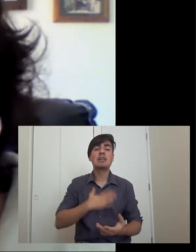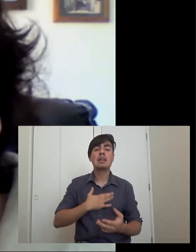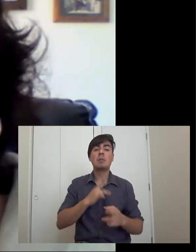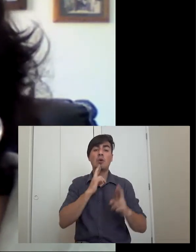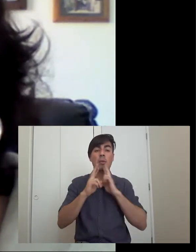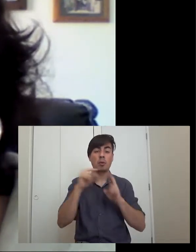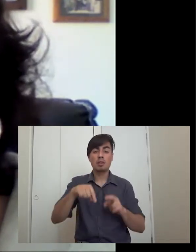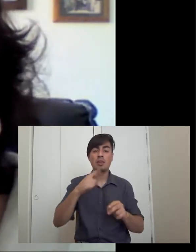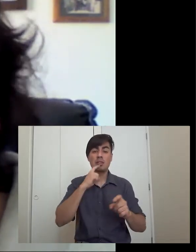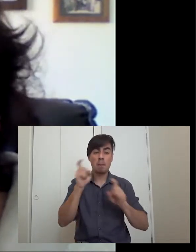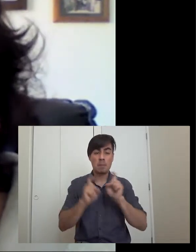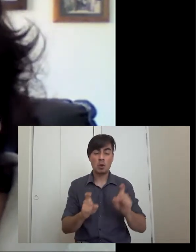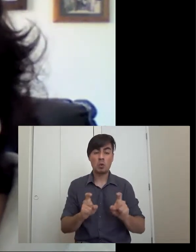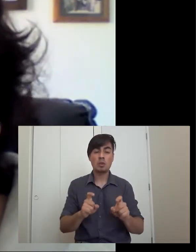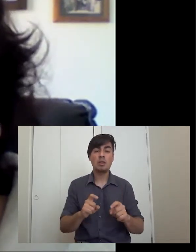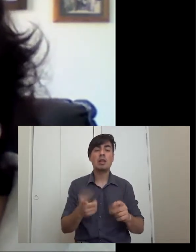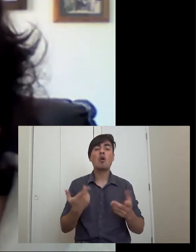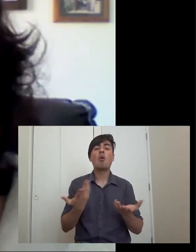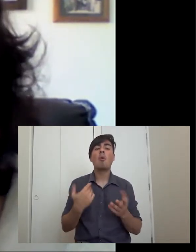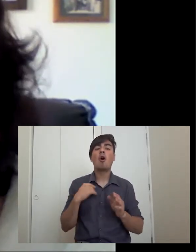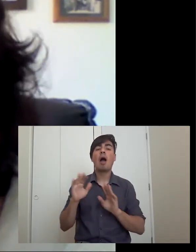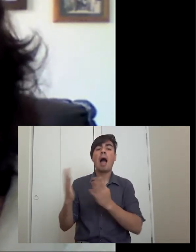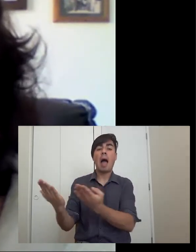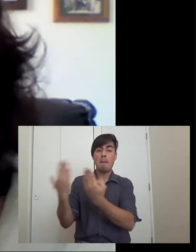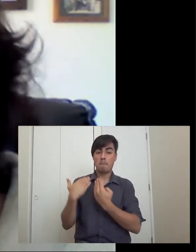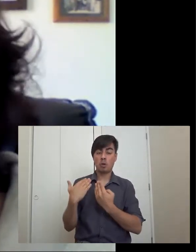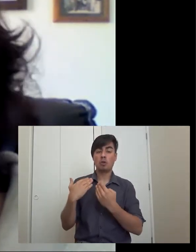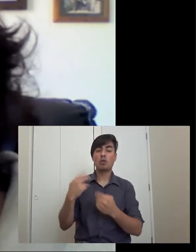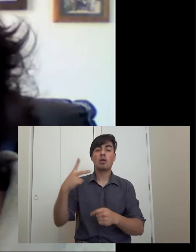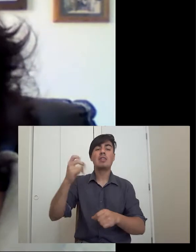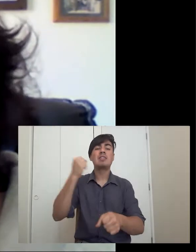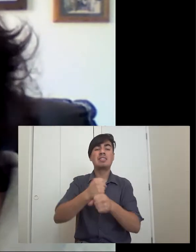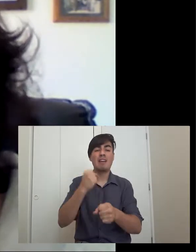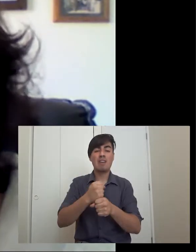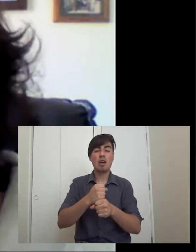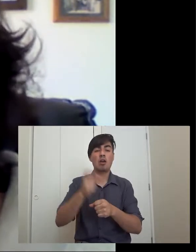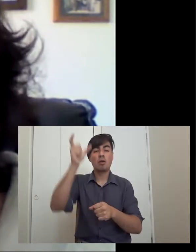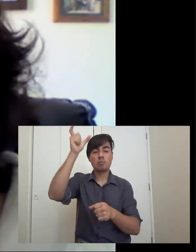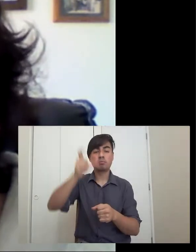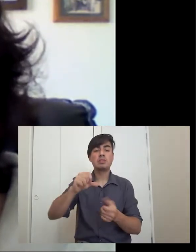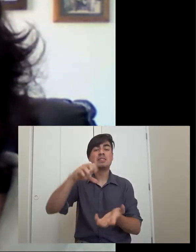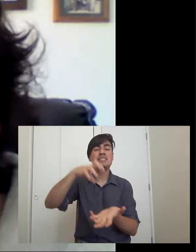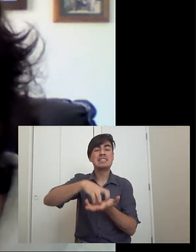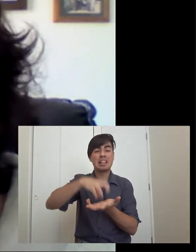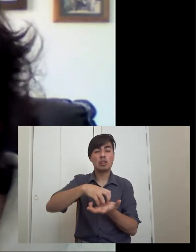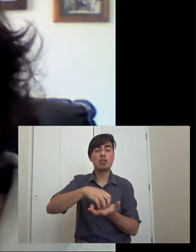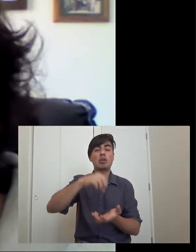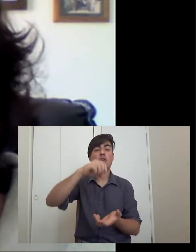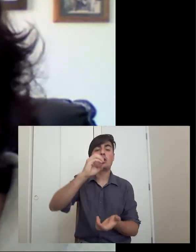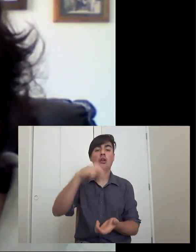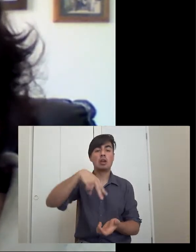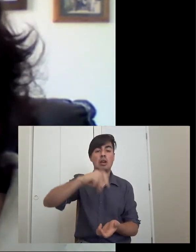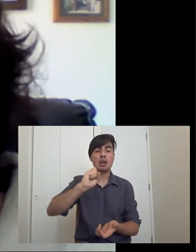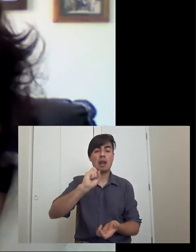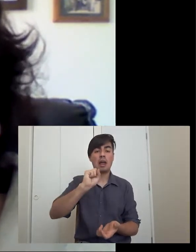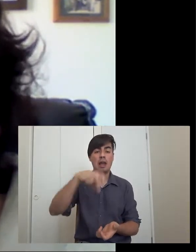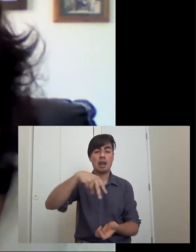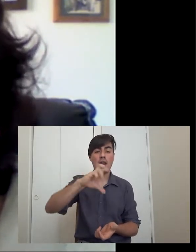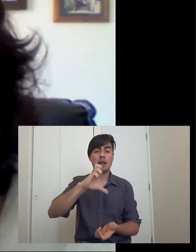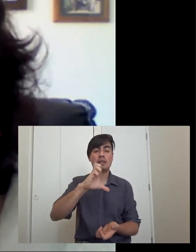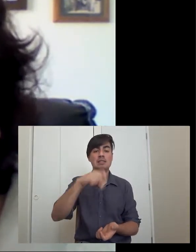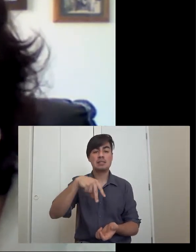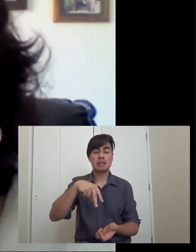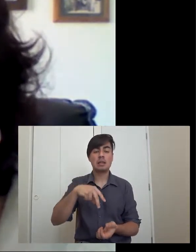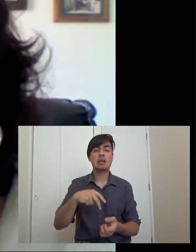pregunta apoyados en el trabajo que desde Noruega realiza para el mundo el Centro Nansen para la Paz y el Diálogo. Para